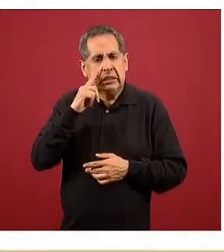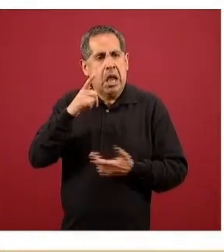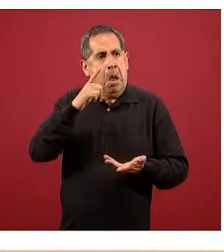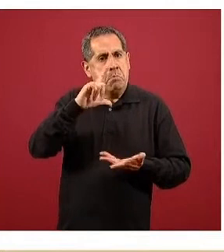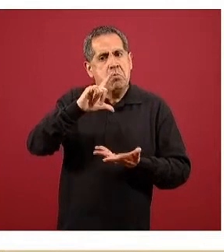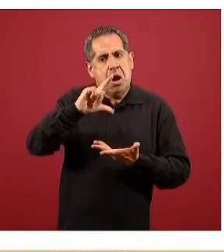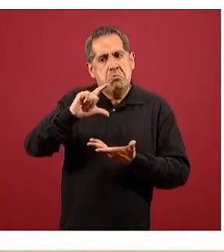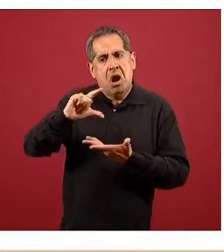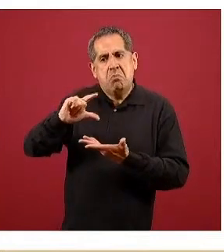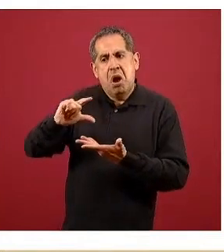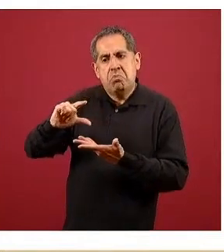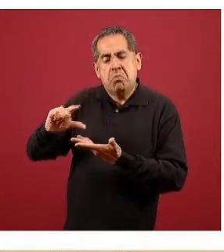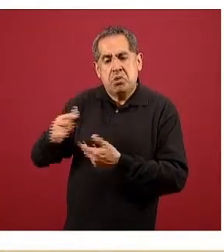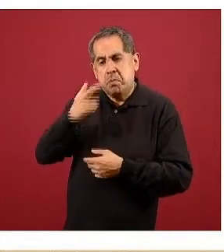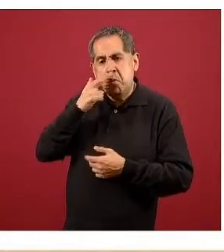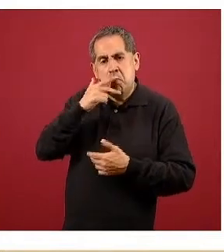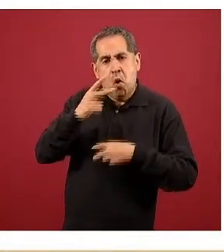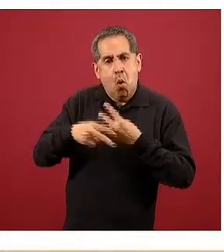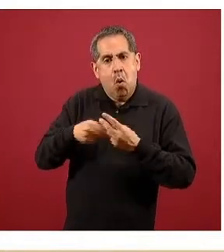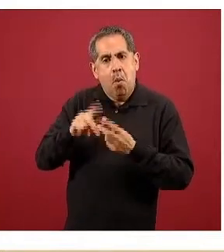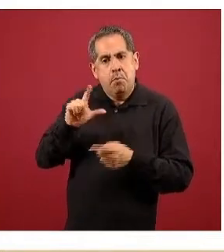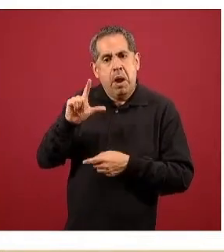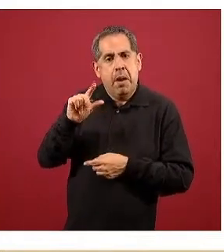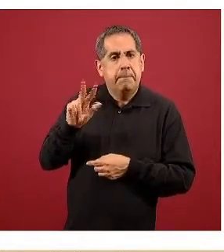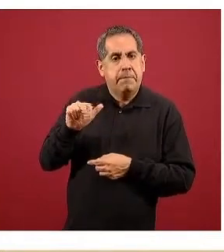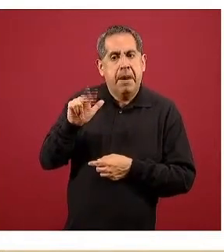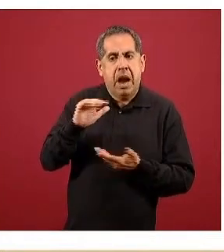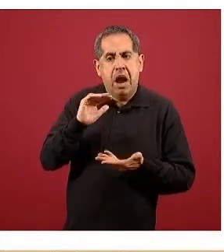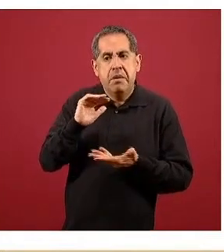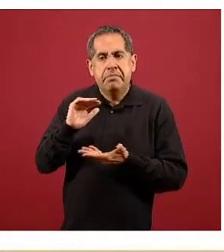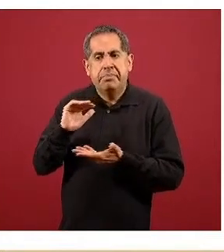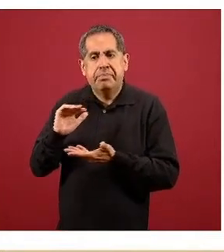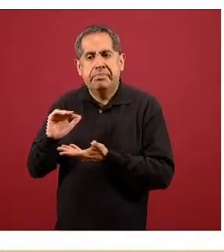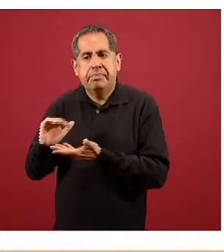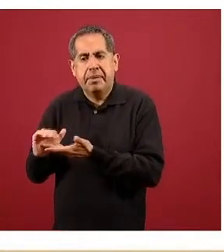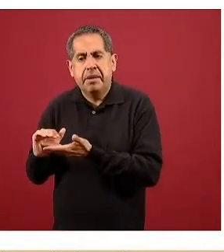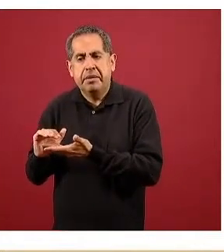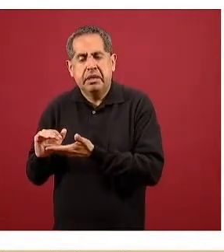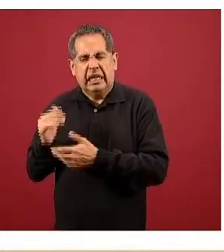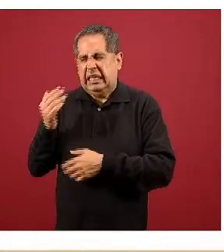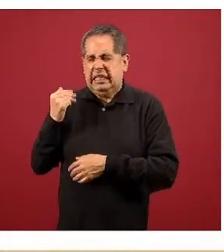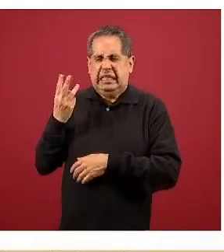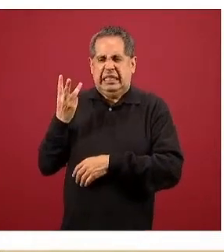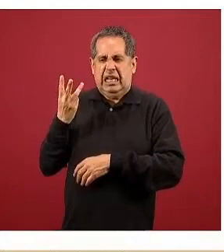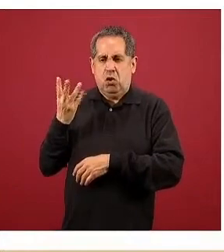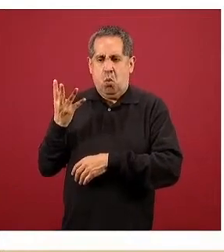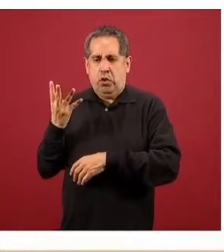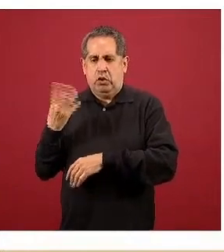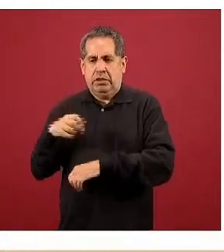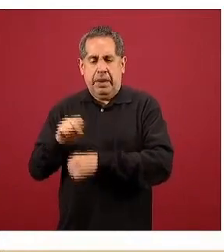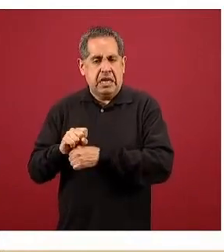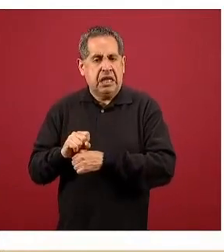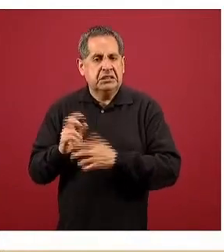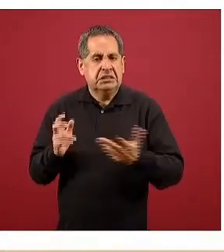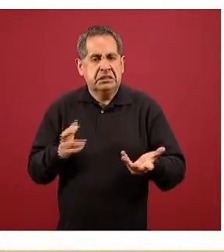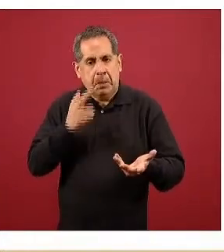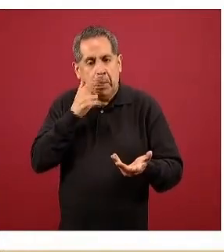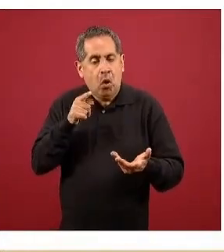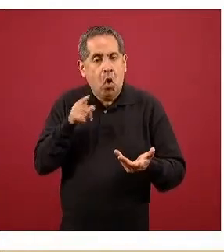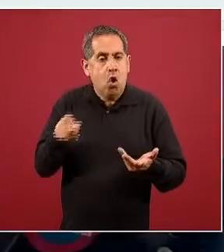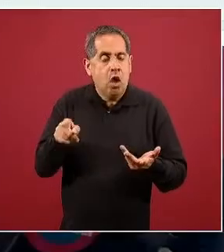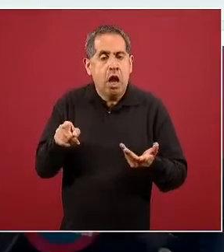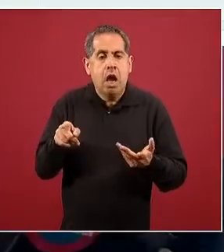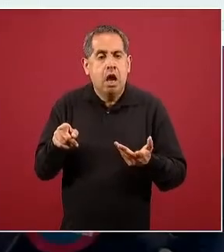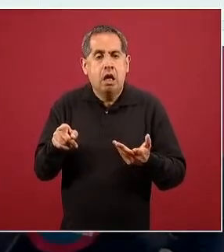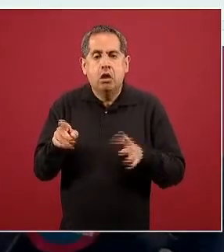la disminución en su tasa de incidencia durante al menos las últimas 3 o 4 semanas, con